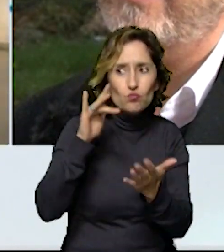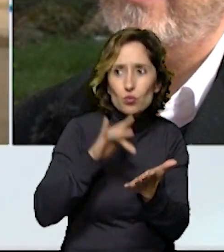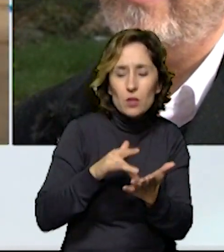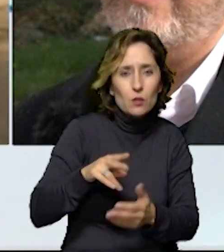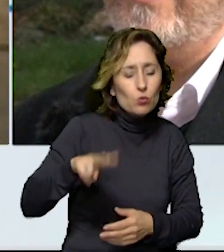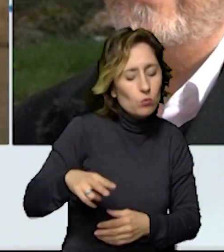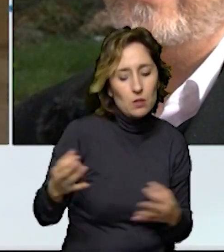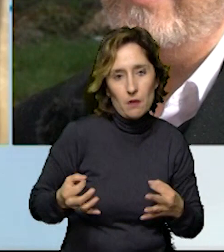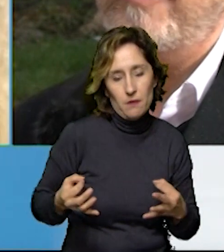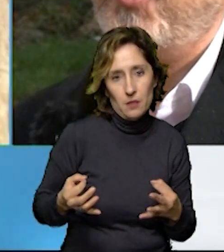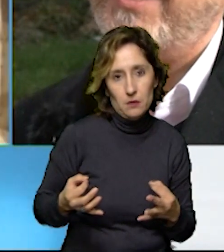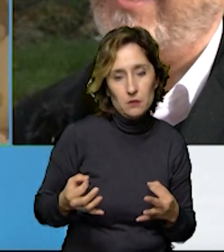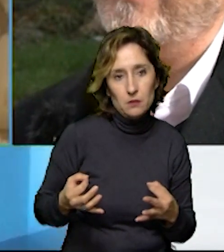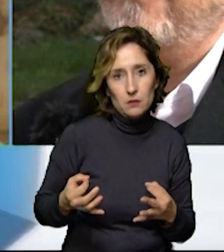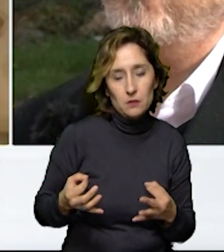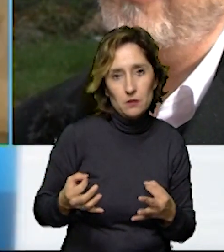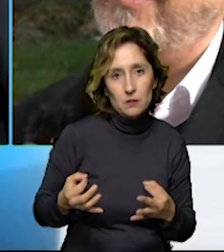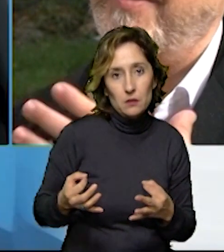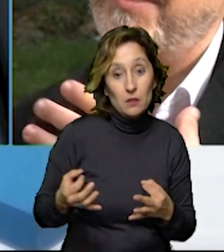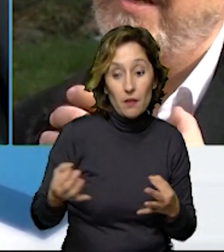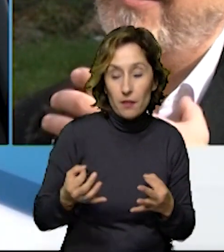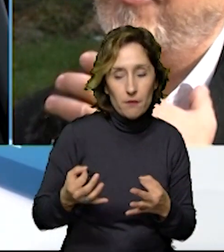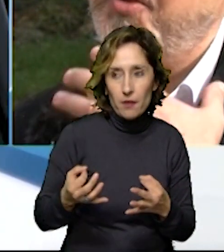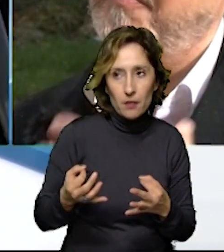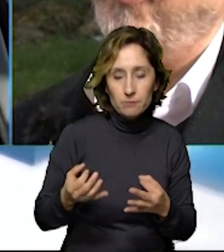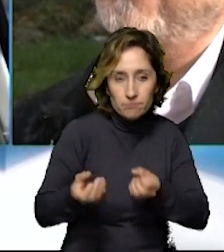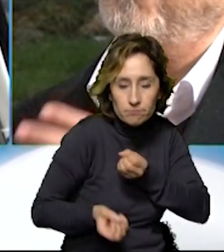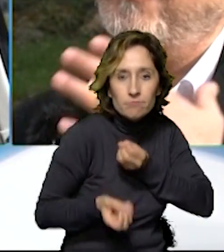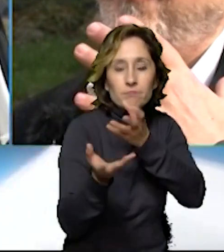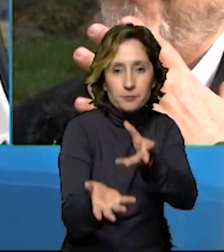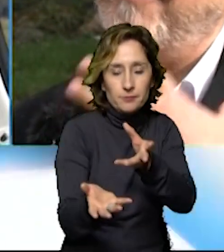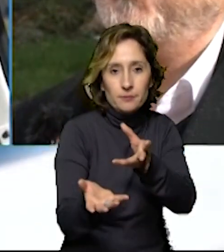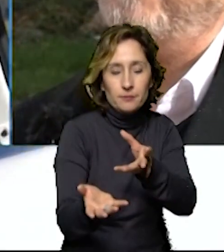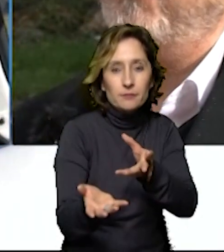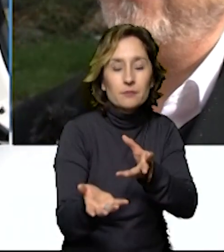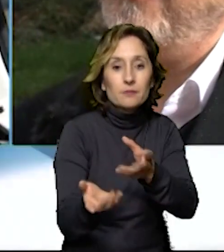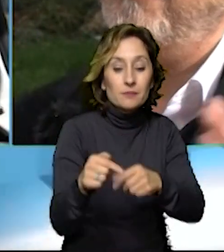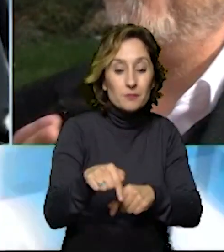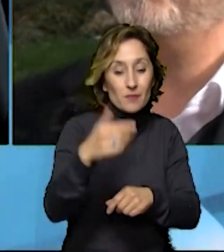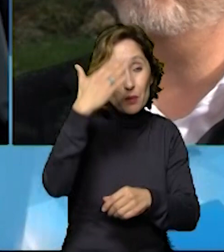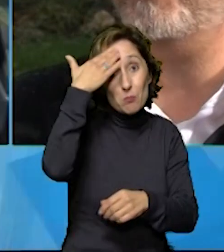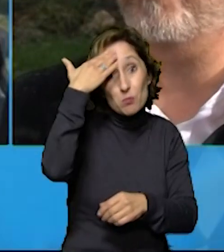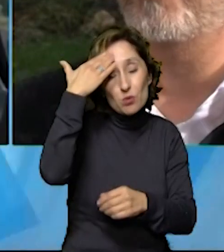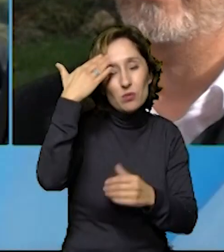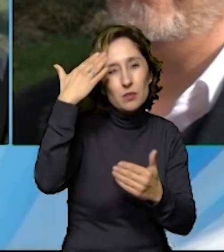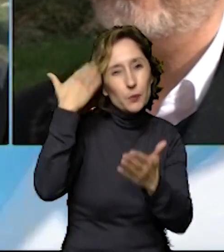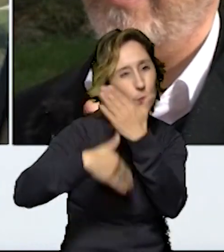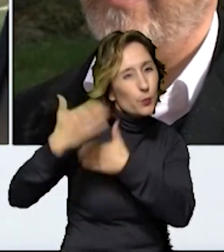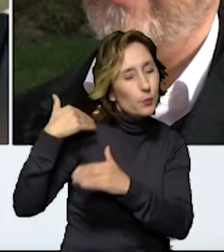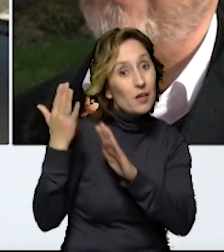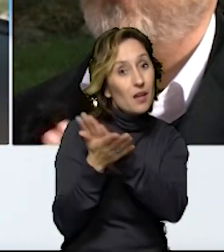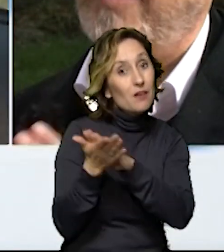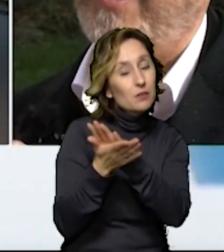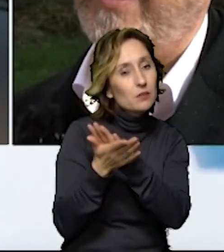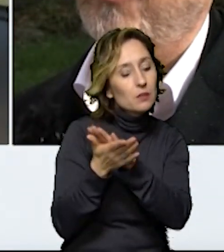y que tenemos que sacar la lectura. Lo que más nos importa cuando hablamos de memoria, cuando hablamos del pasado, es